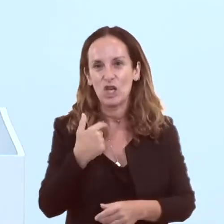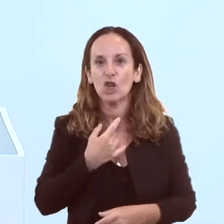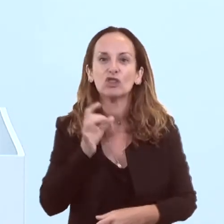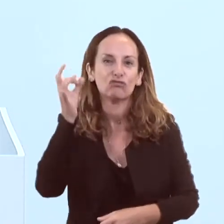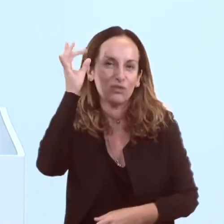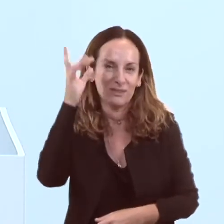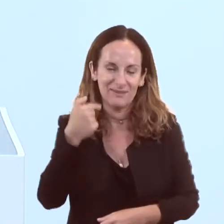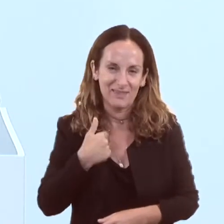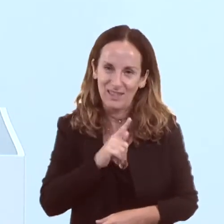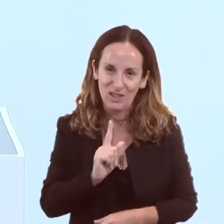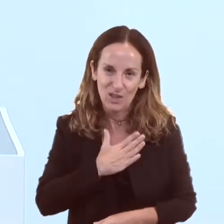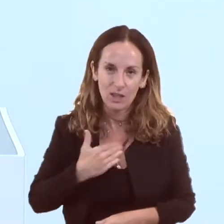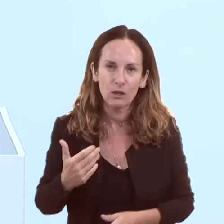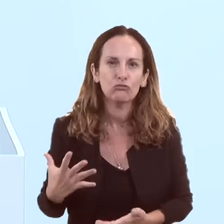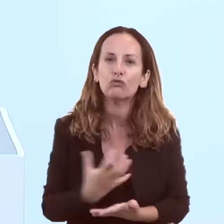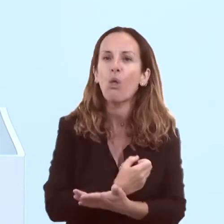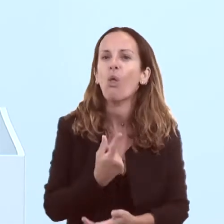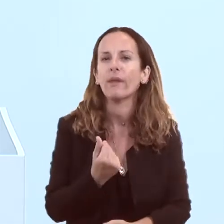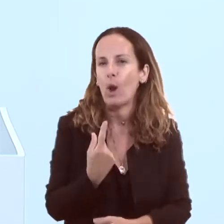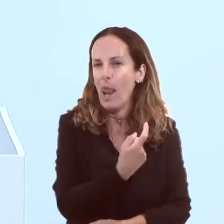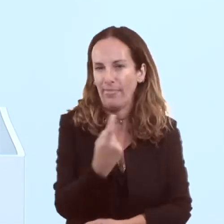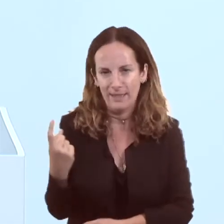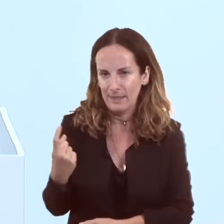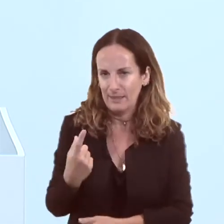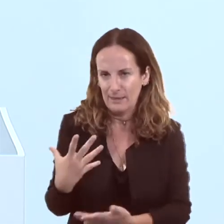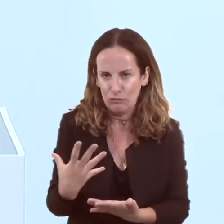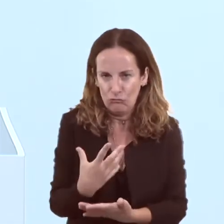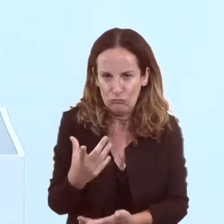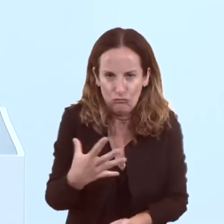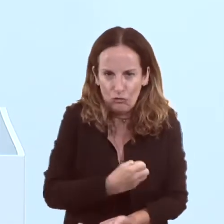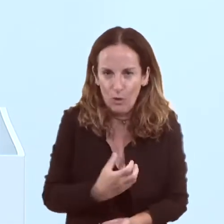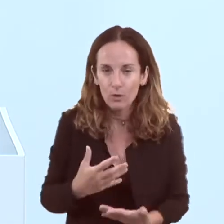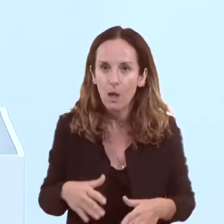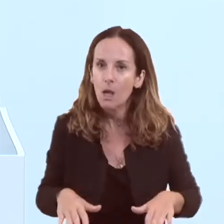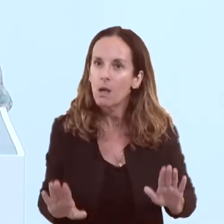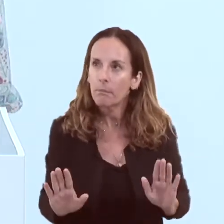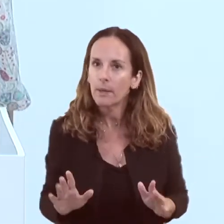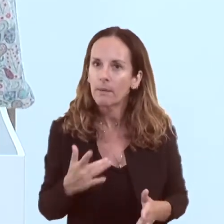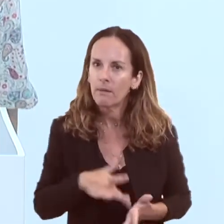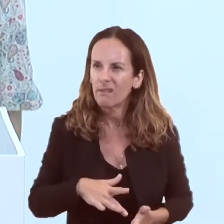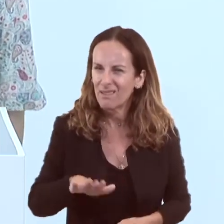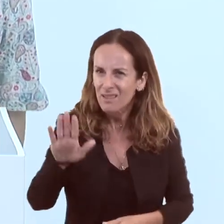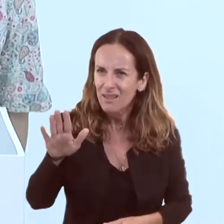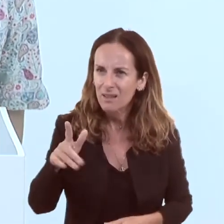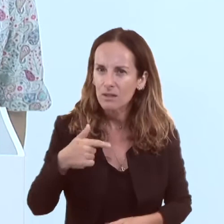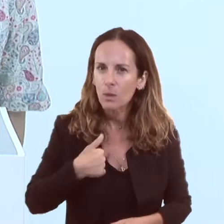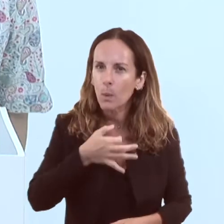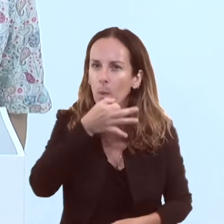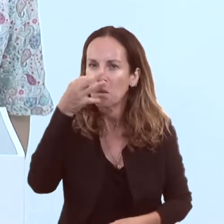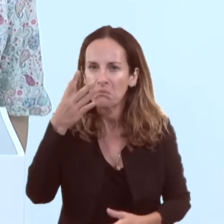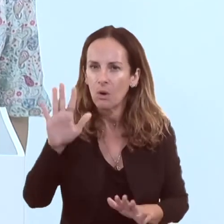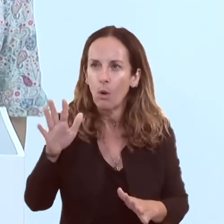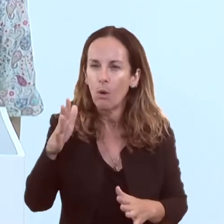a todos necesitamos pasta pero pero saber que en un momento dado podemos tener la libertad de decir no